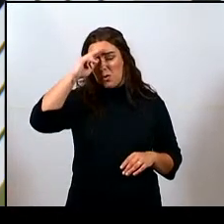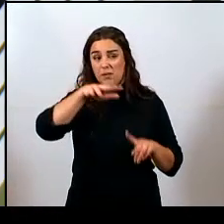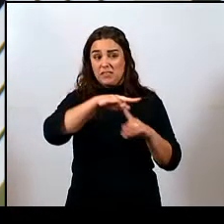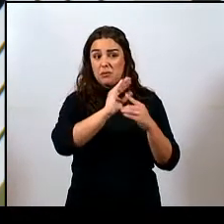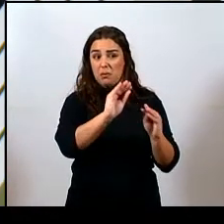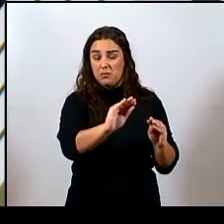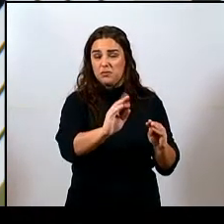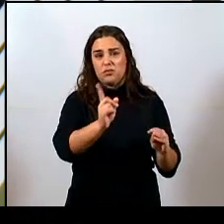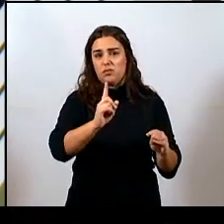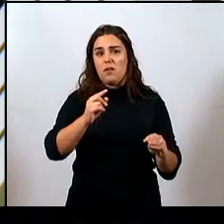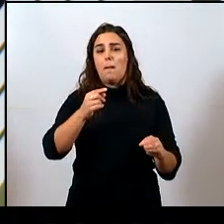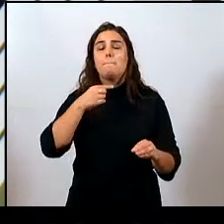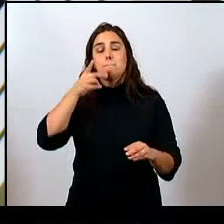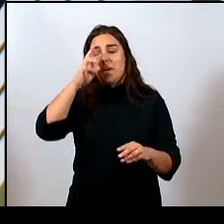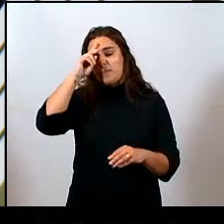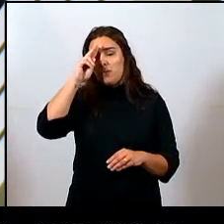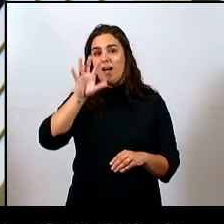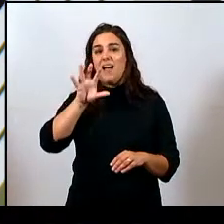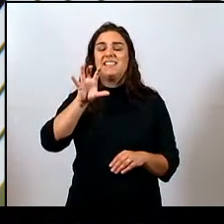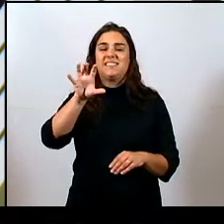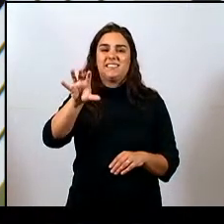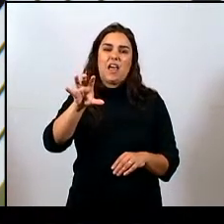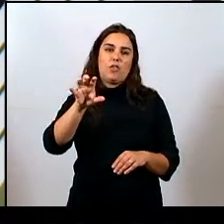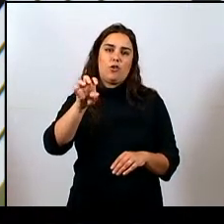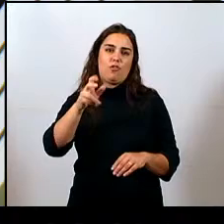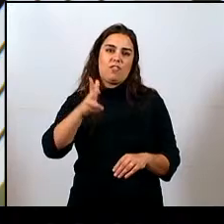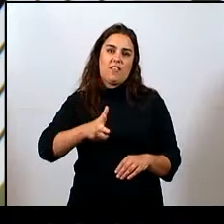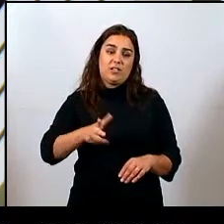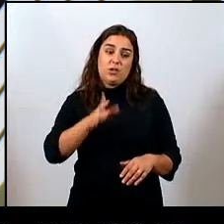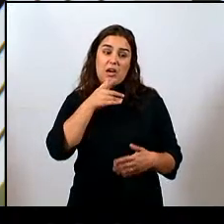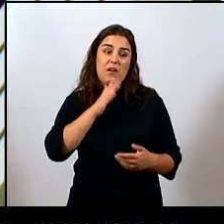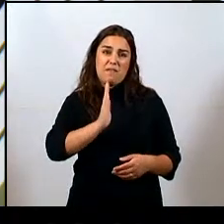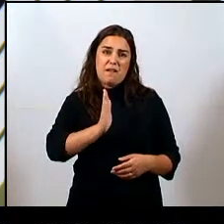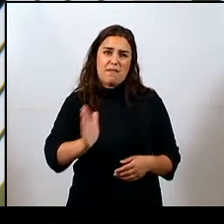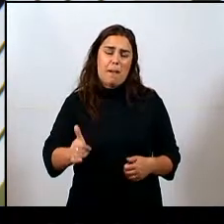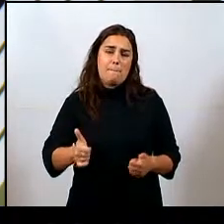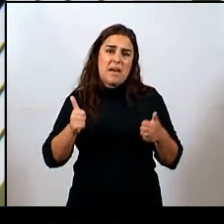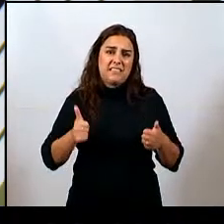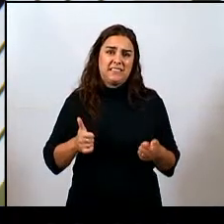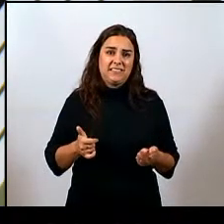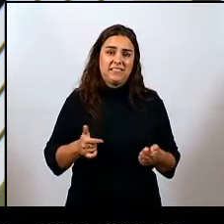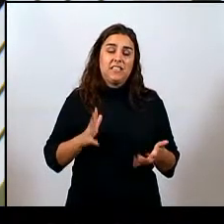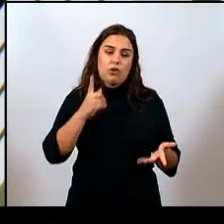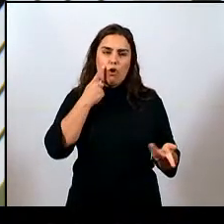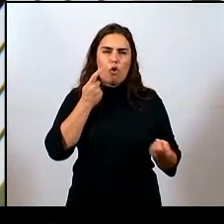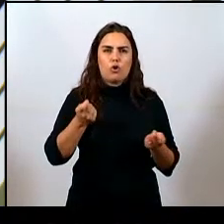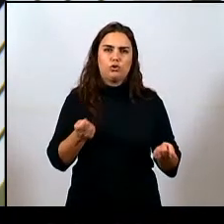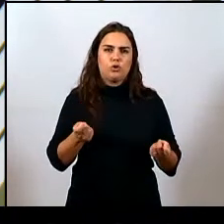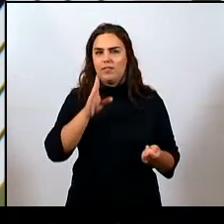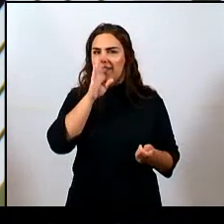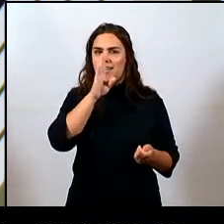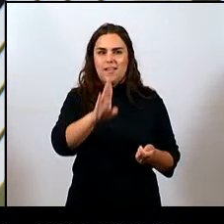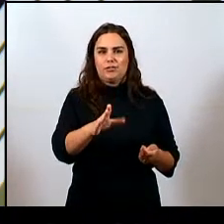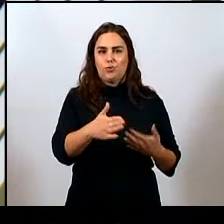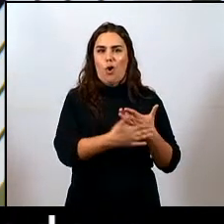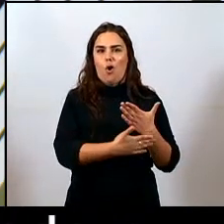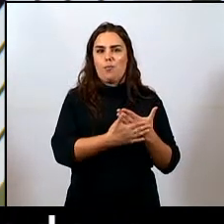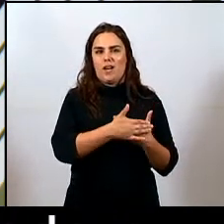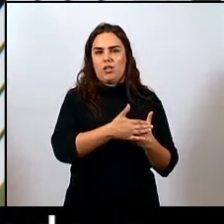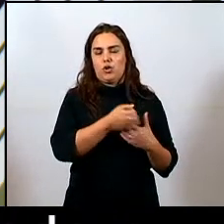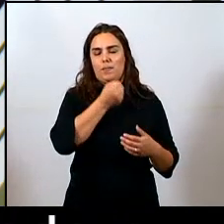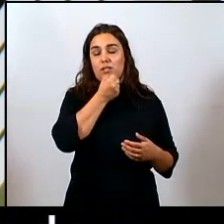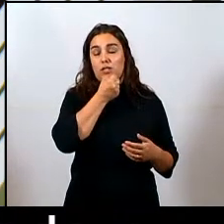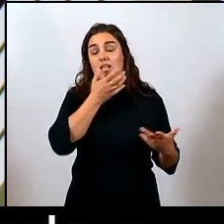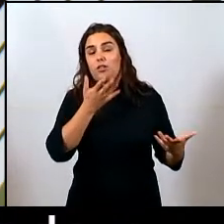Lo que me preocupa es el Estado de Derecho en España, que está empezando a verse carcomido y controlado directamente desde la Moncloa, sin que haya separación de